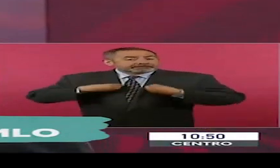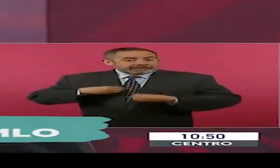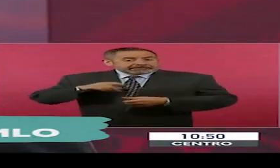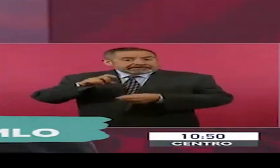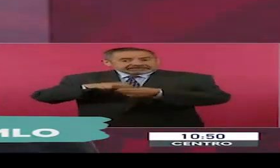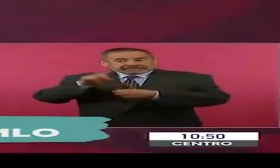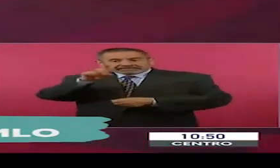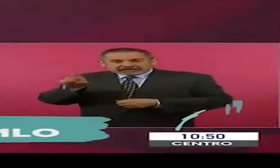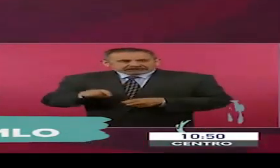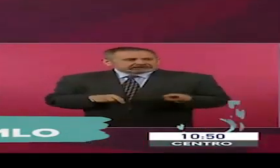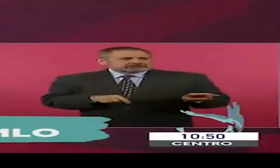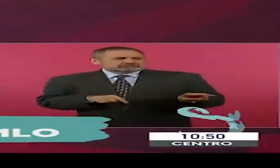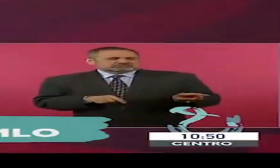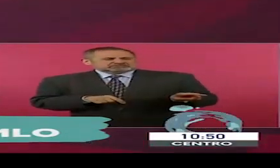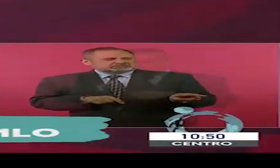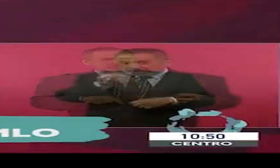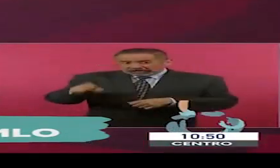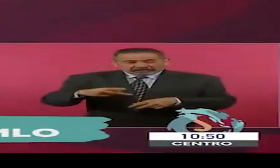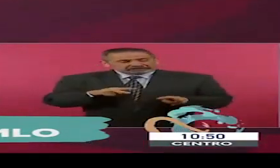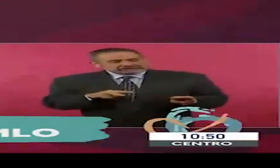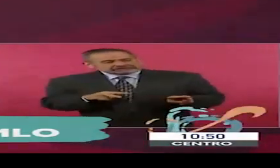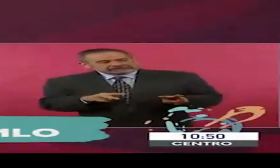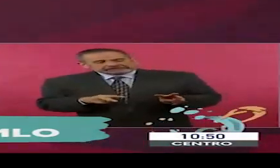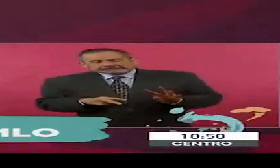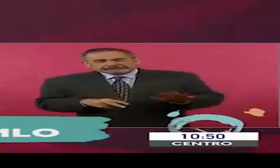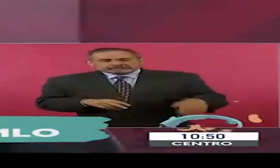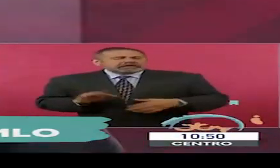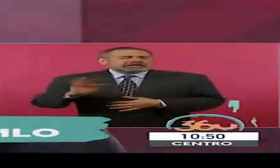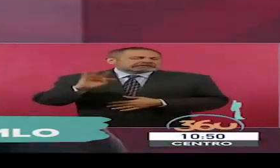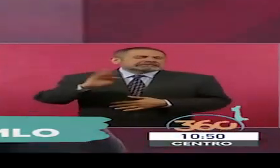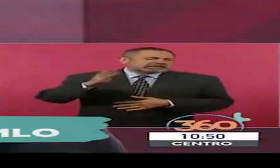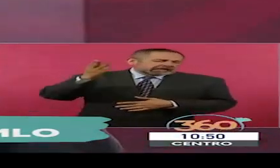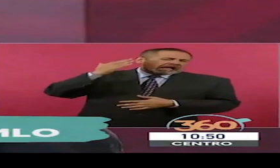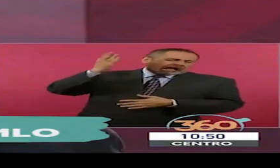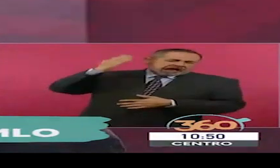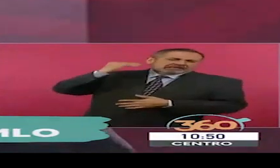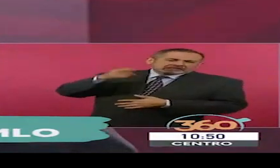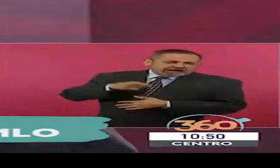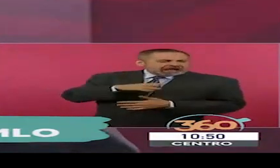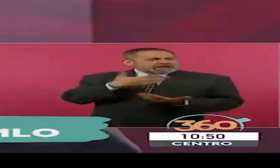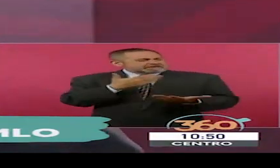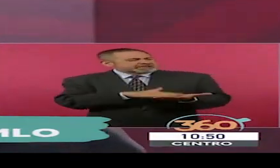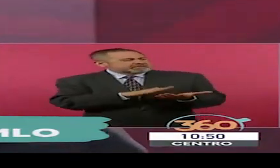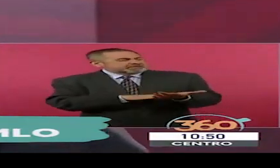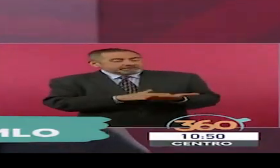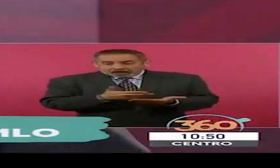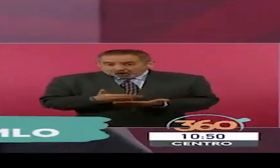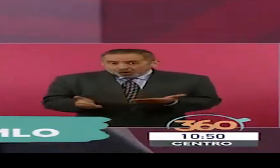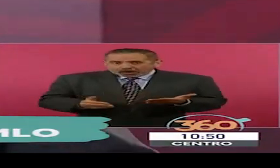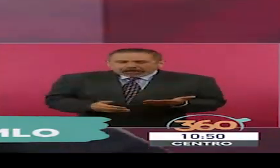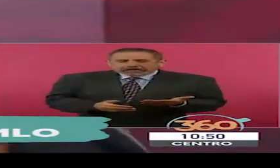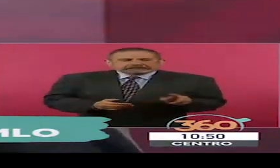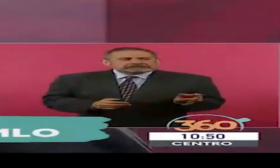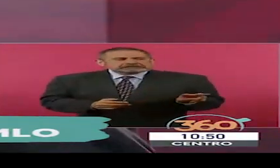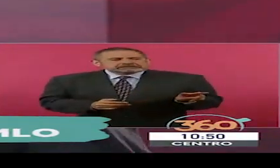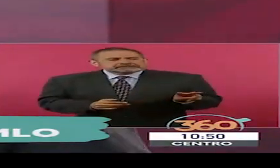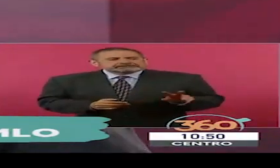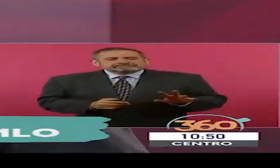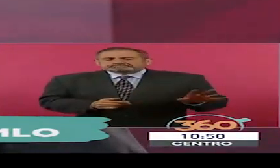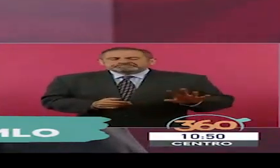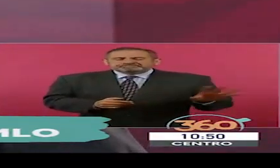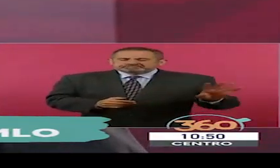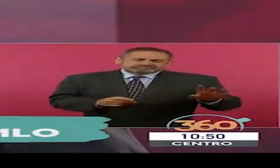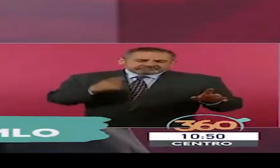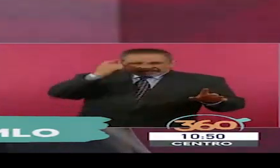no ve bien eso puede ser que antes pensaran de otra manera pero pues todo